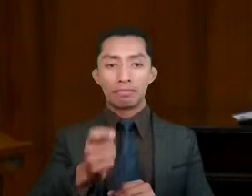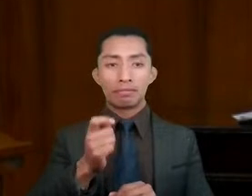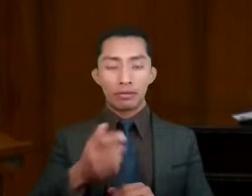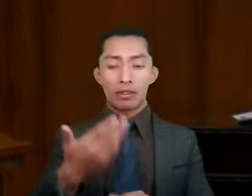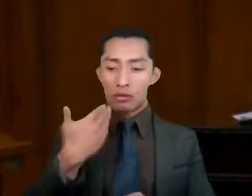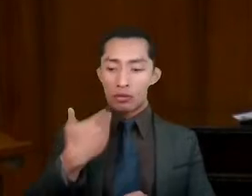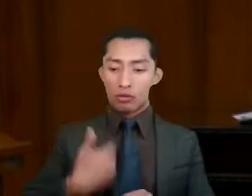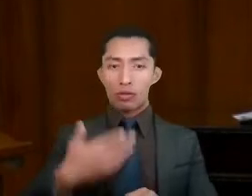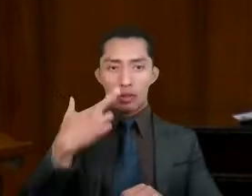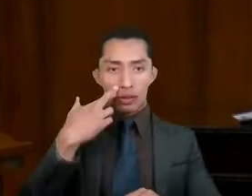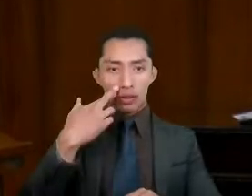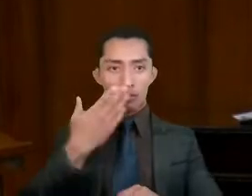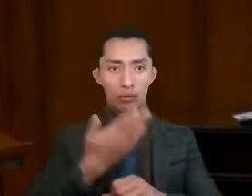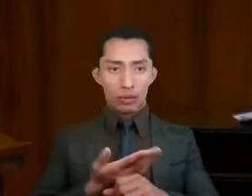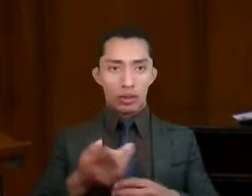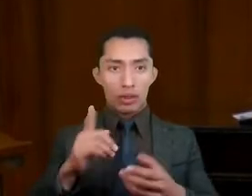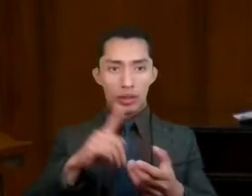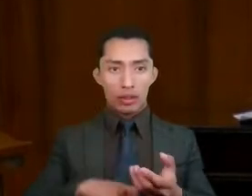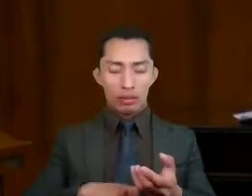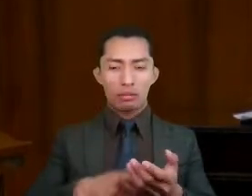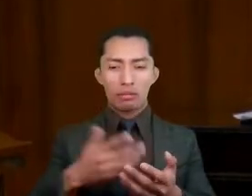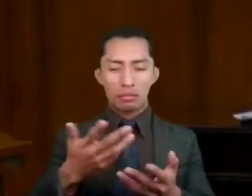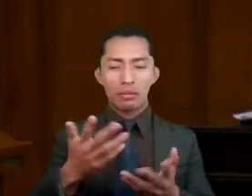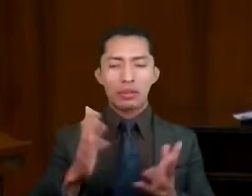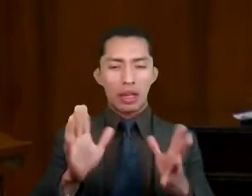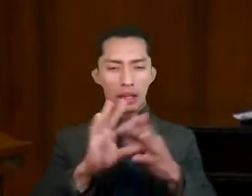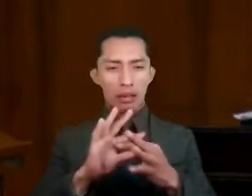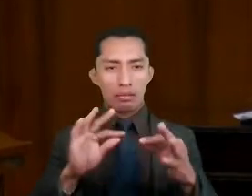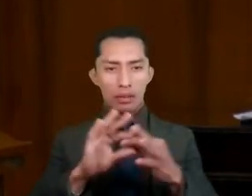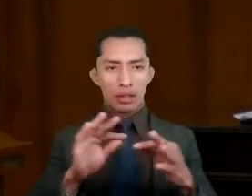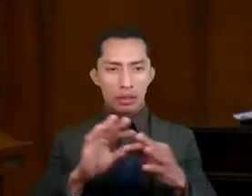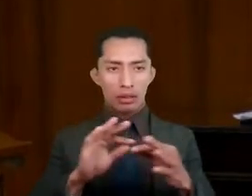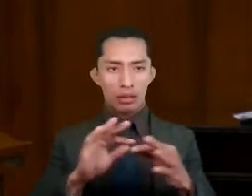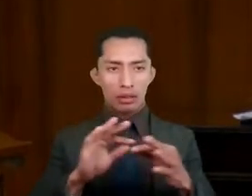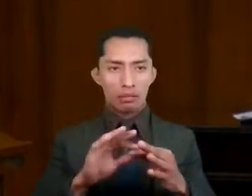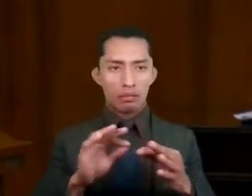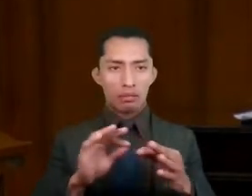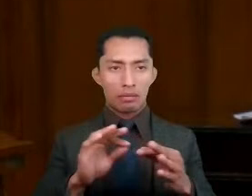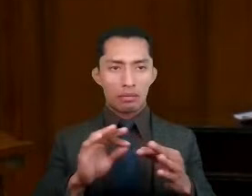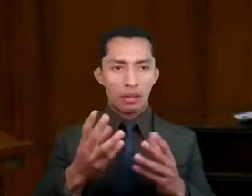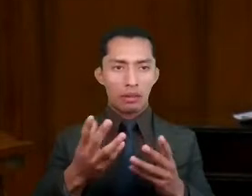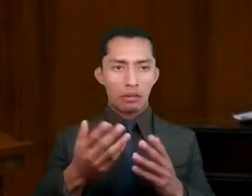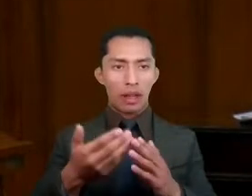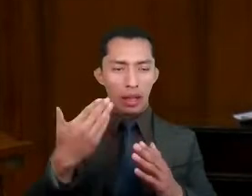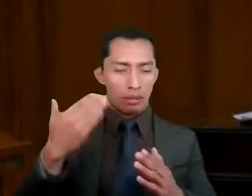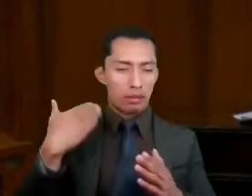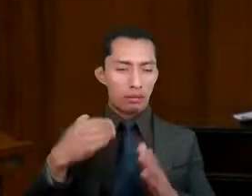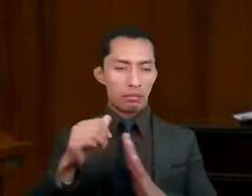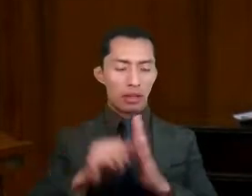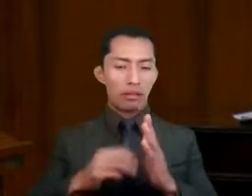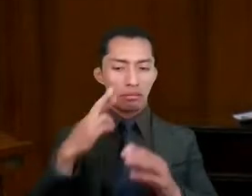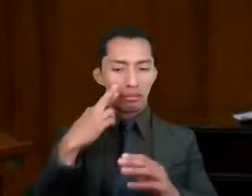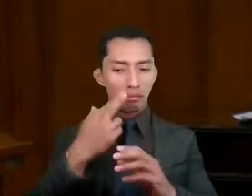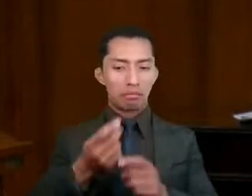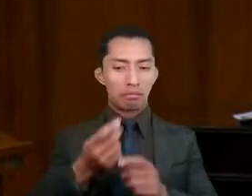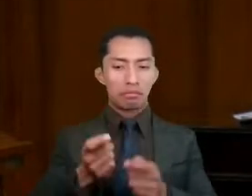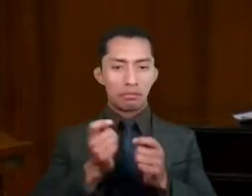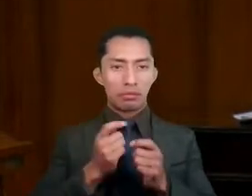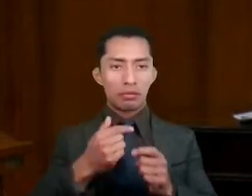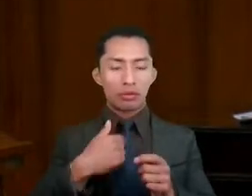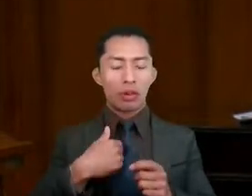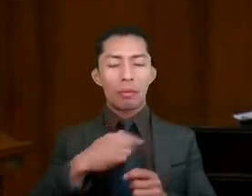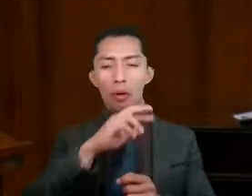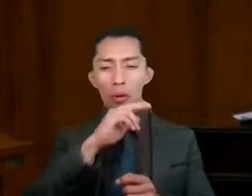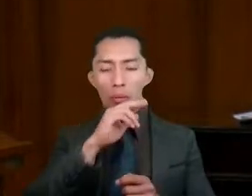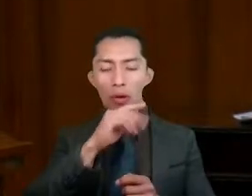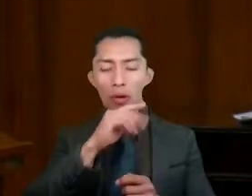la responsabilidad, hace, como bien lo acaban de mencionar ustedes, hace 3 meses y unos días, una de las principales preocupaciones